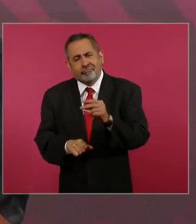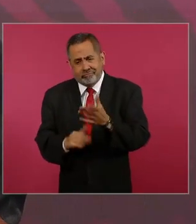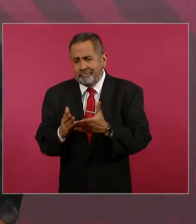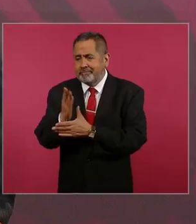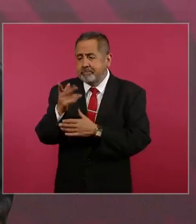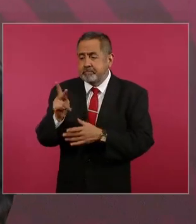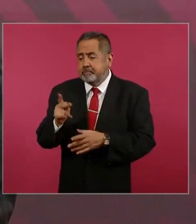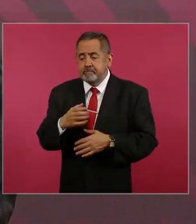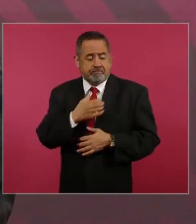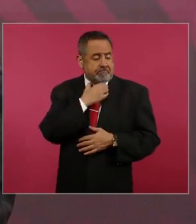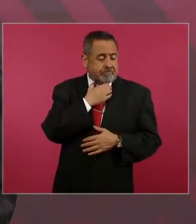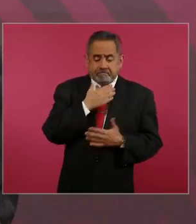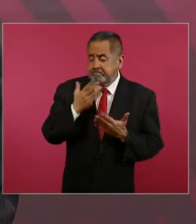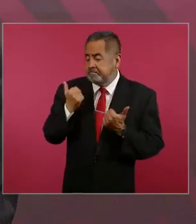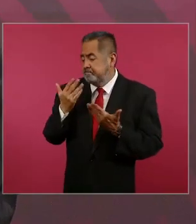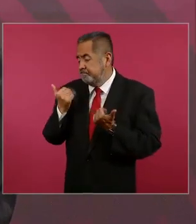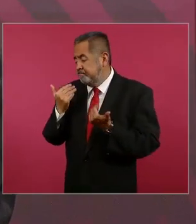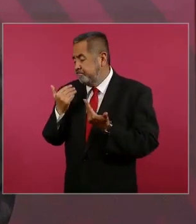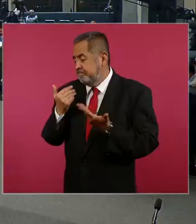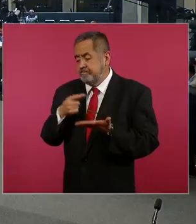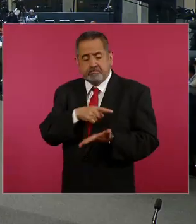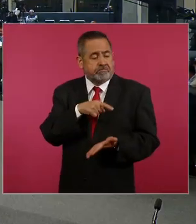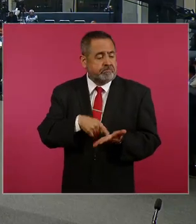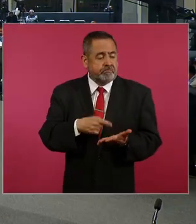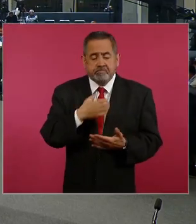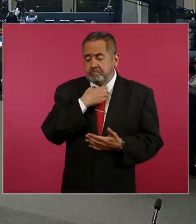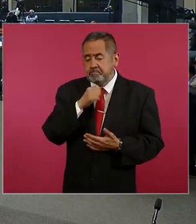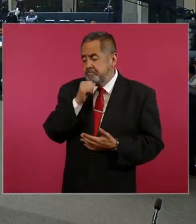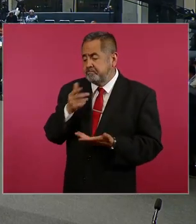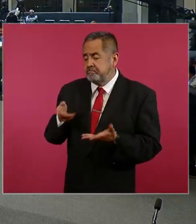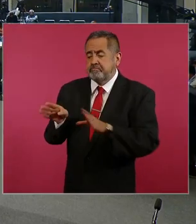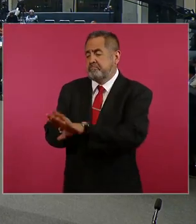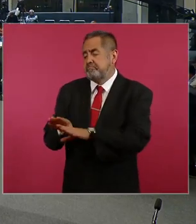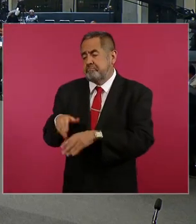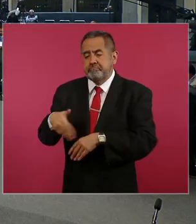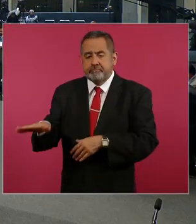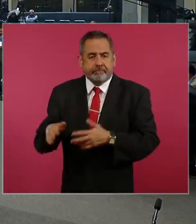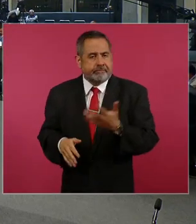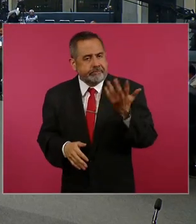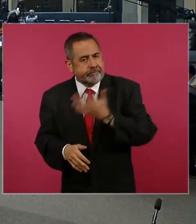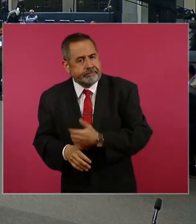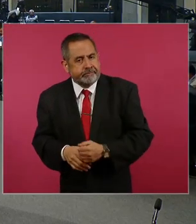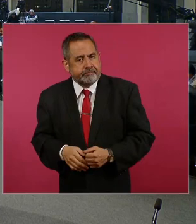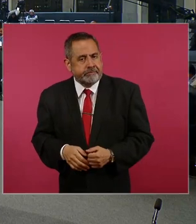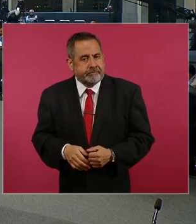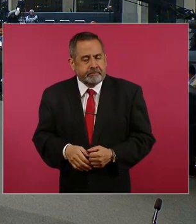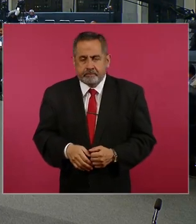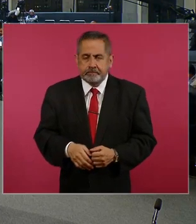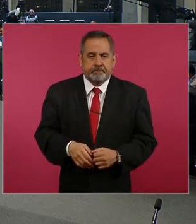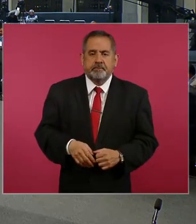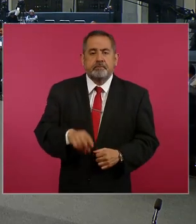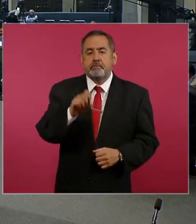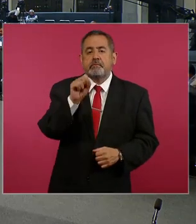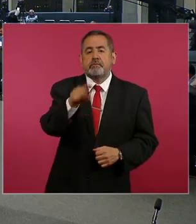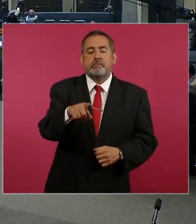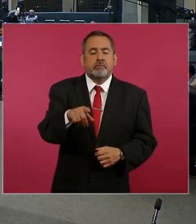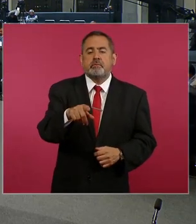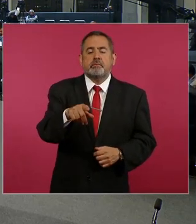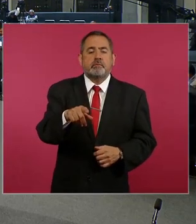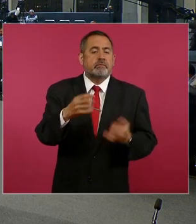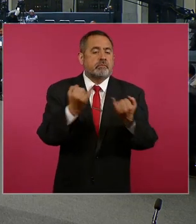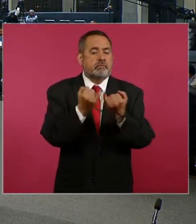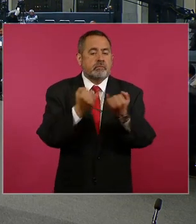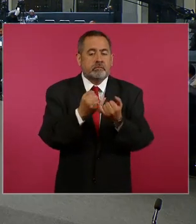es que no había cupo bueno y lo mismo pasaba para